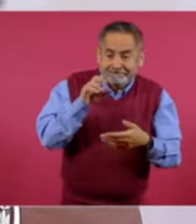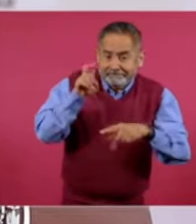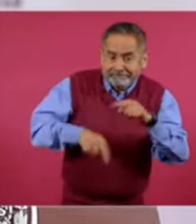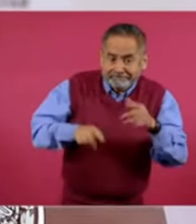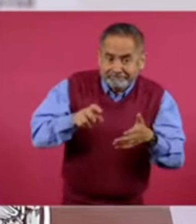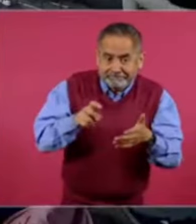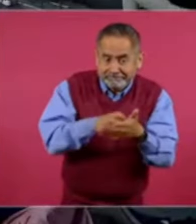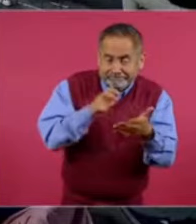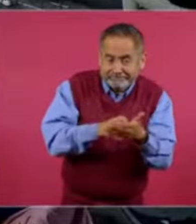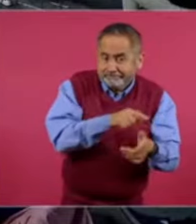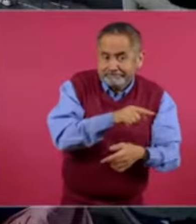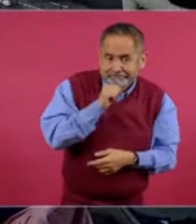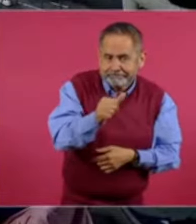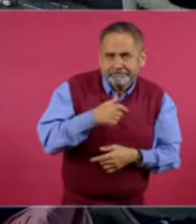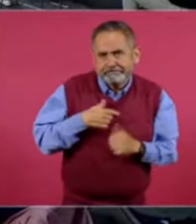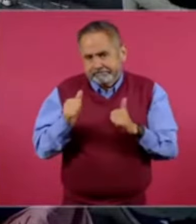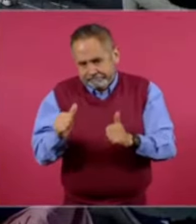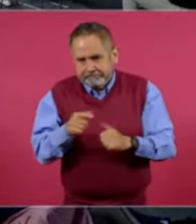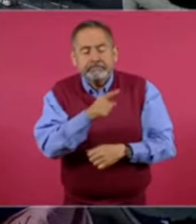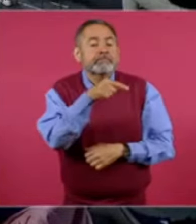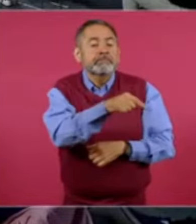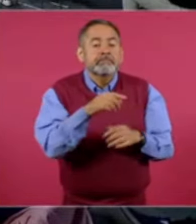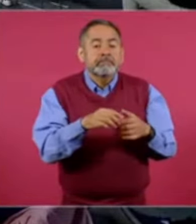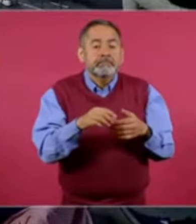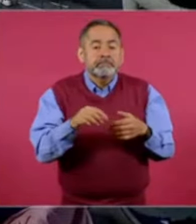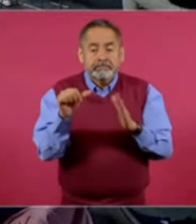Pero este artículo,